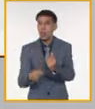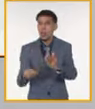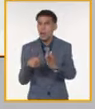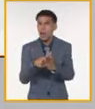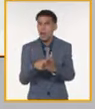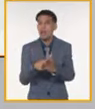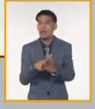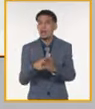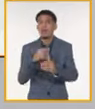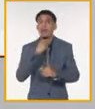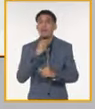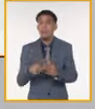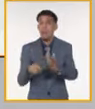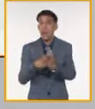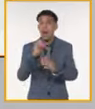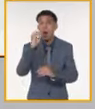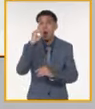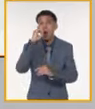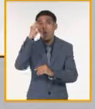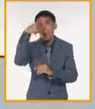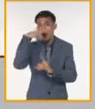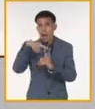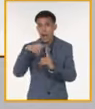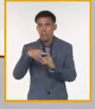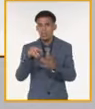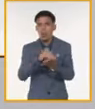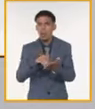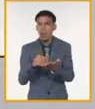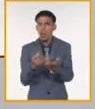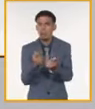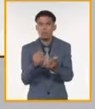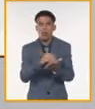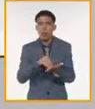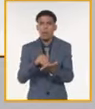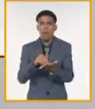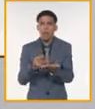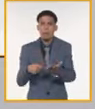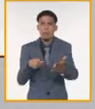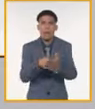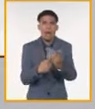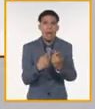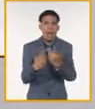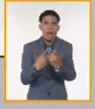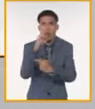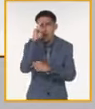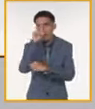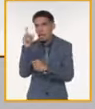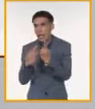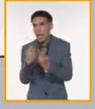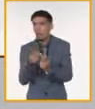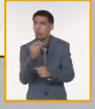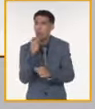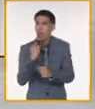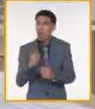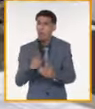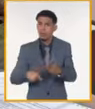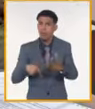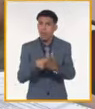esa esas ganancias y cumplir las disposiciones que están vigentes para porque usted puede estar aportando una